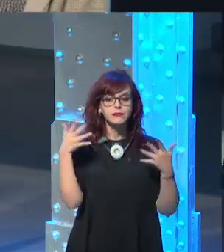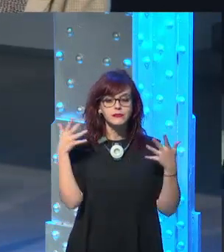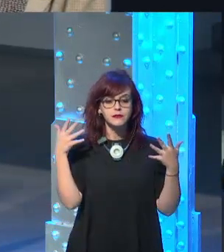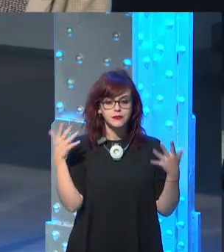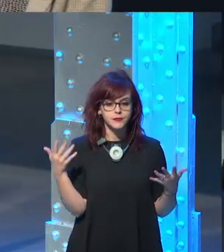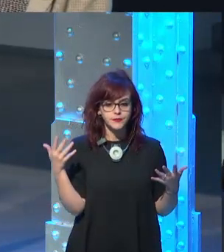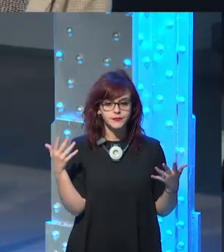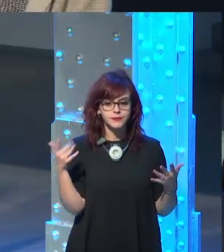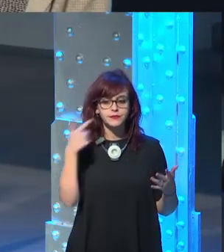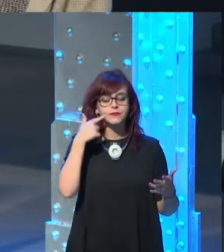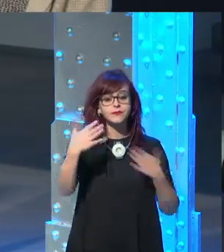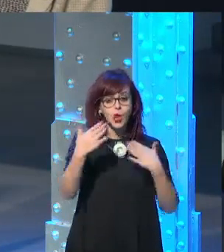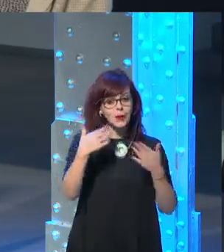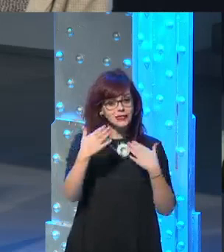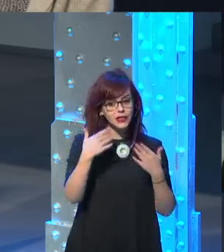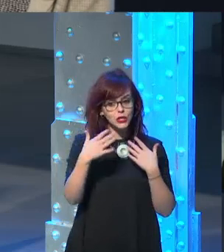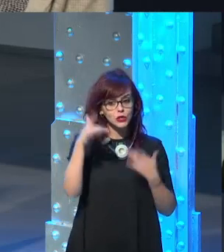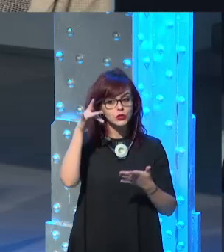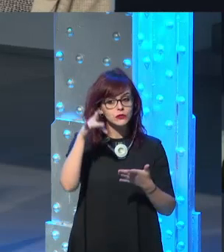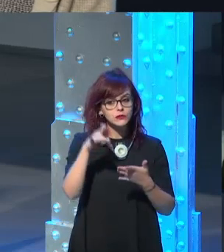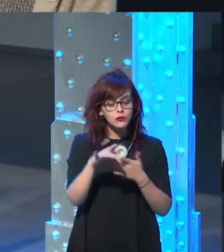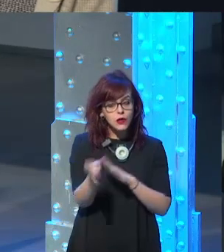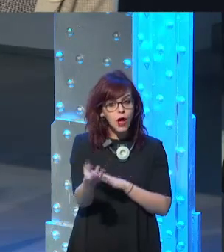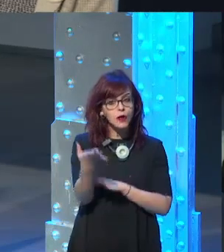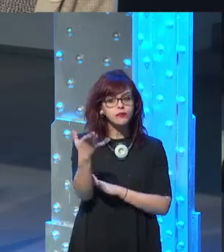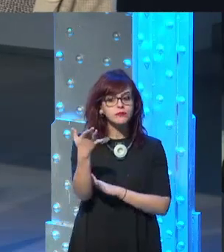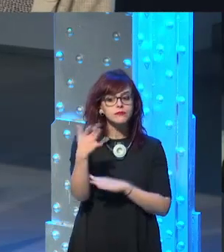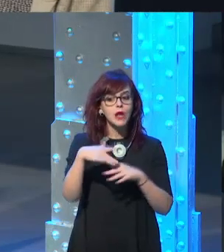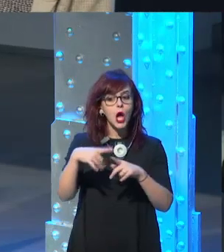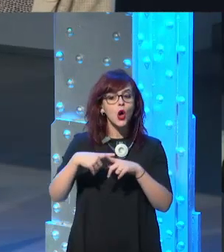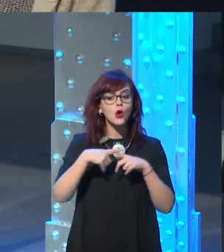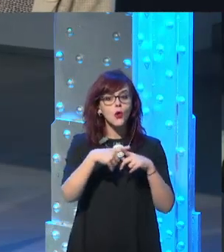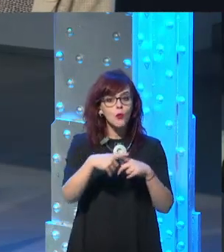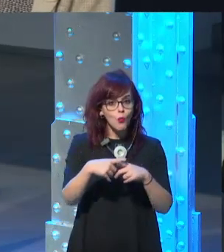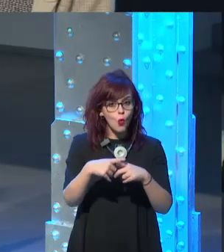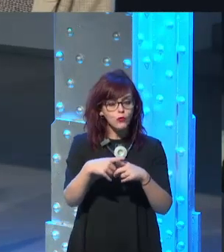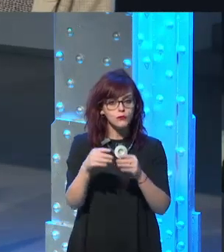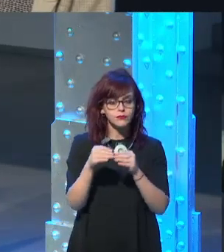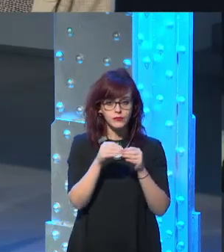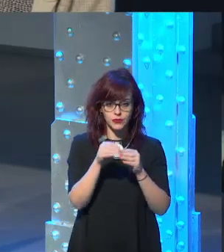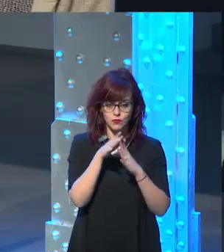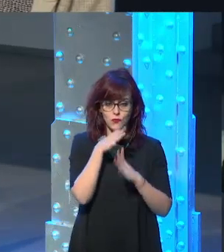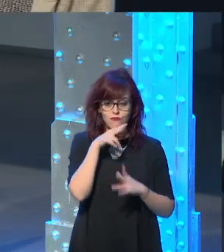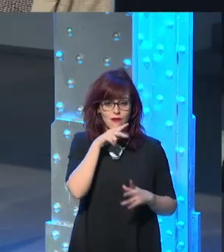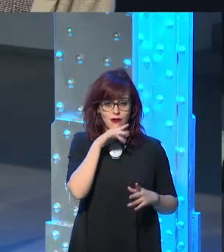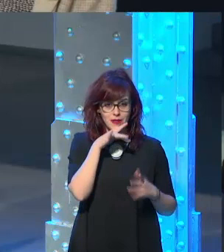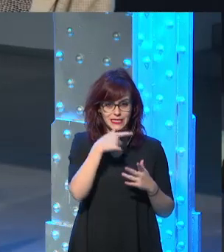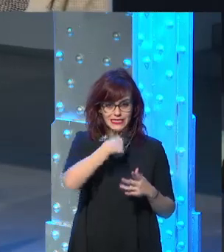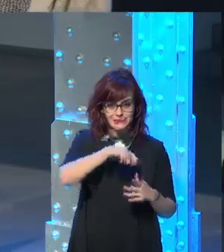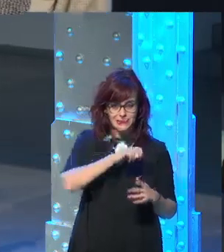la conversación nos hizo descubrir lo que teníamos en común. Talking Spanish.